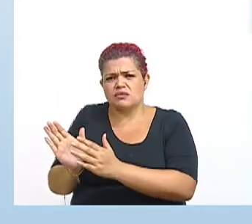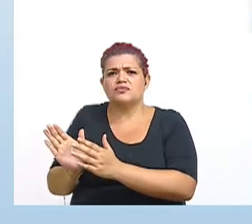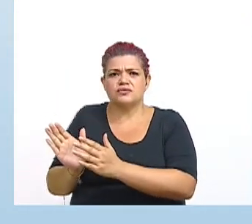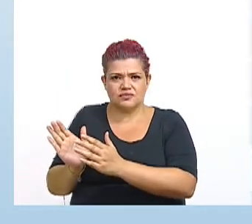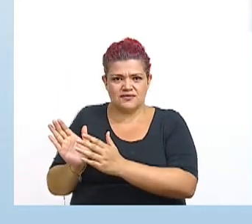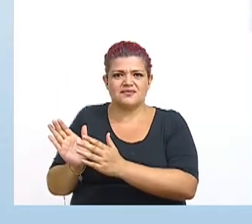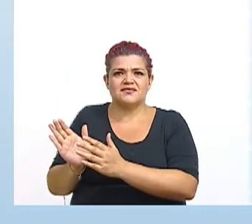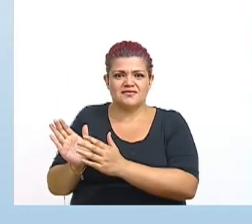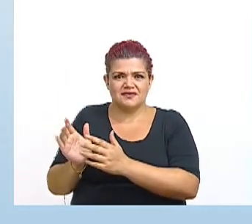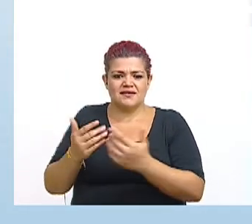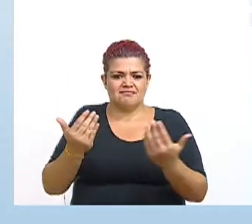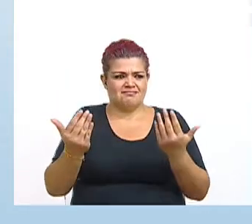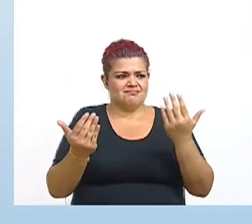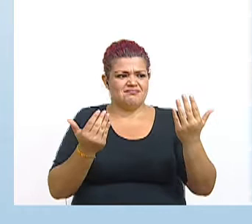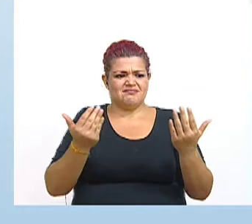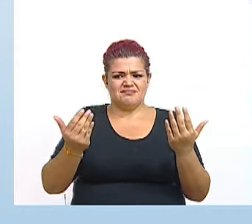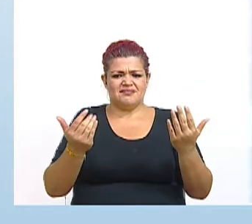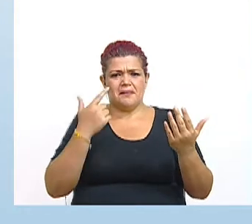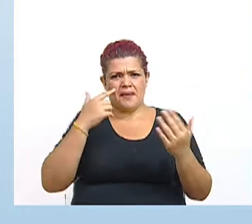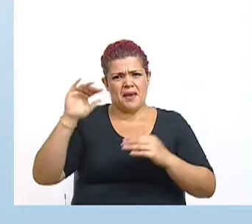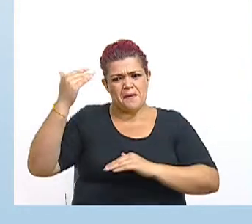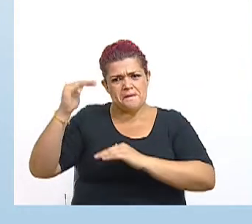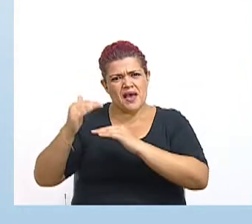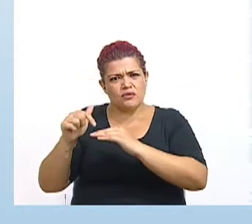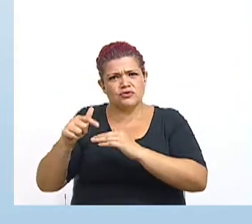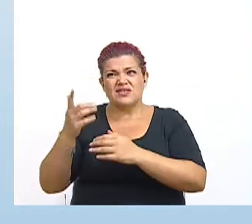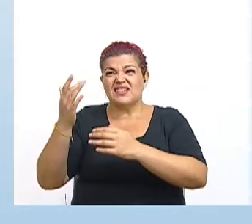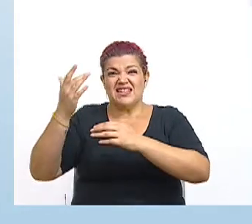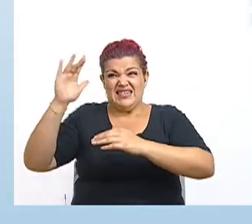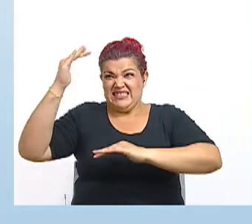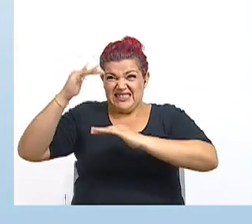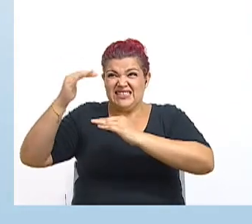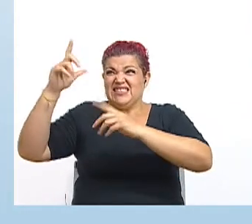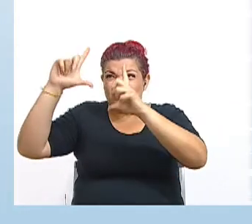ambiente y por lo tanto una menor huella ecológica.